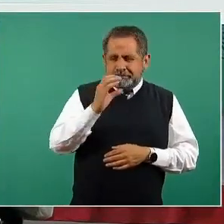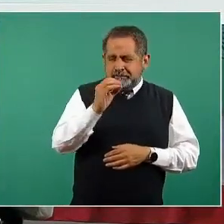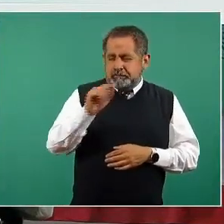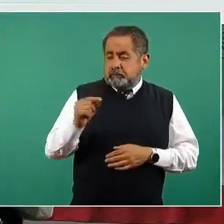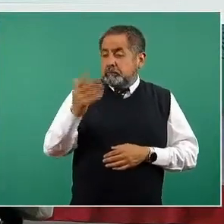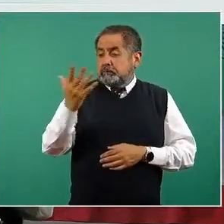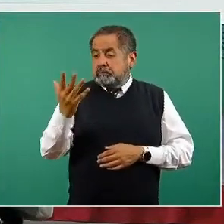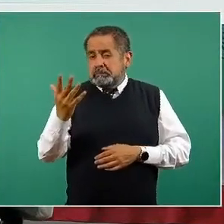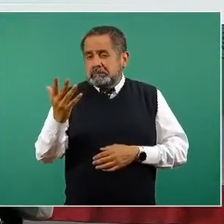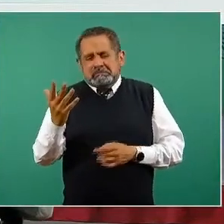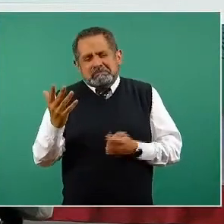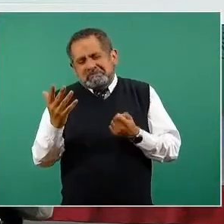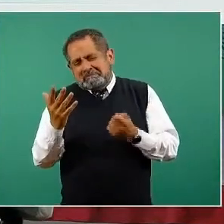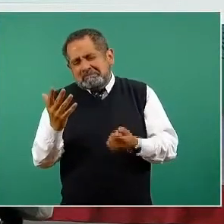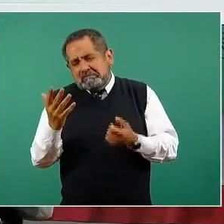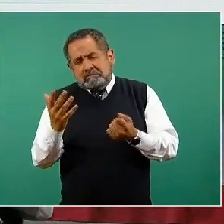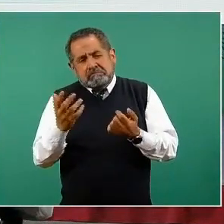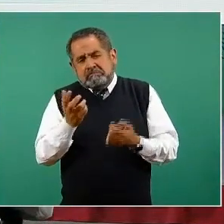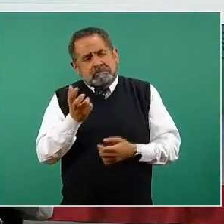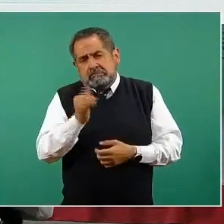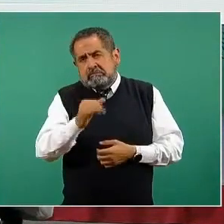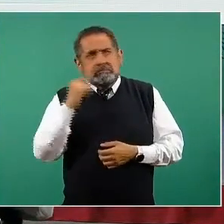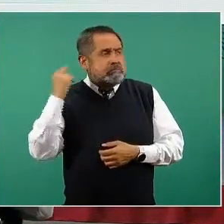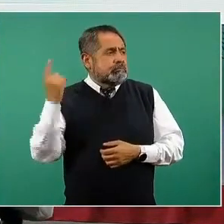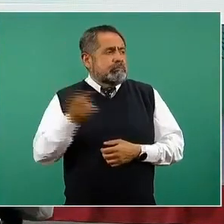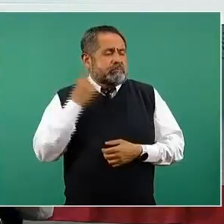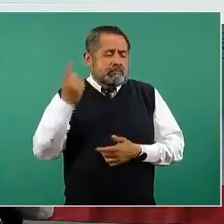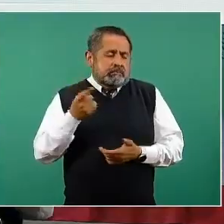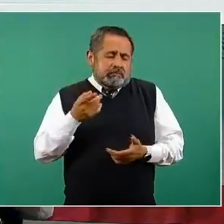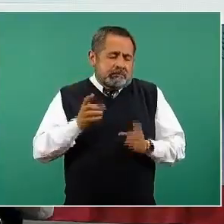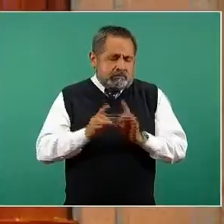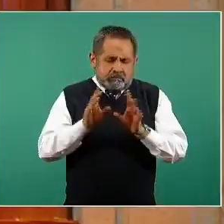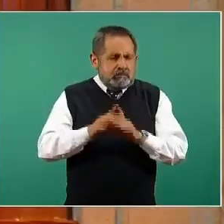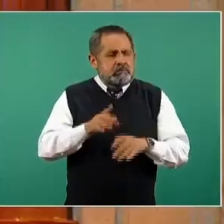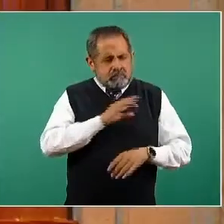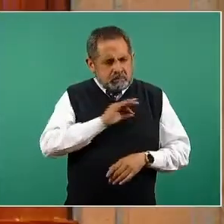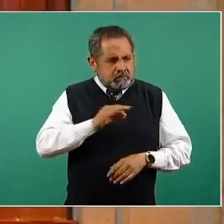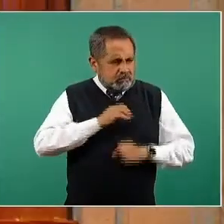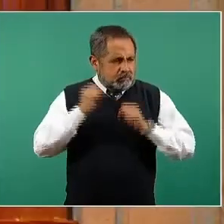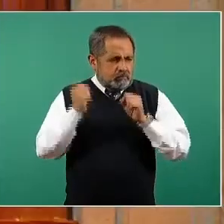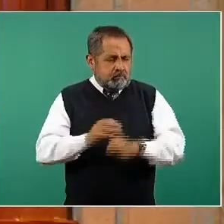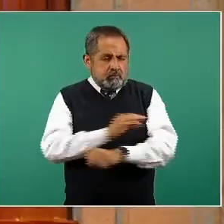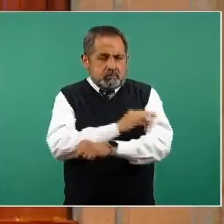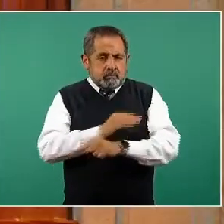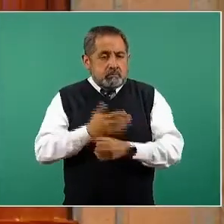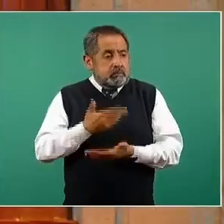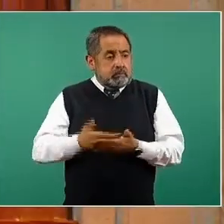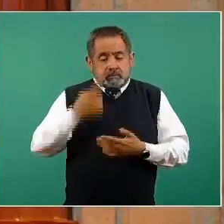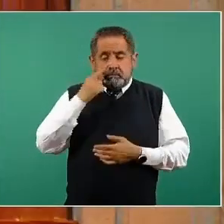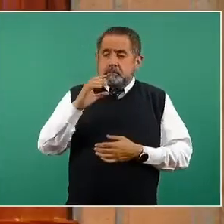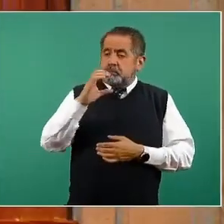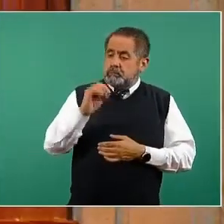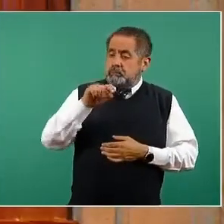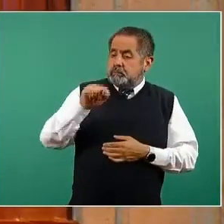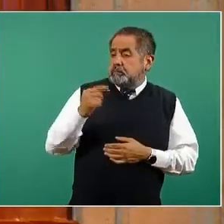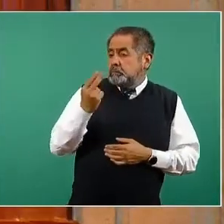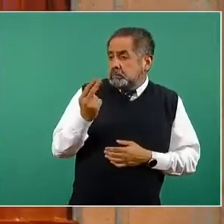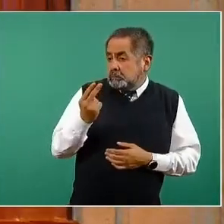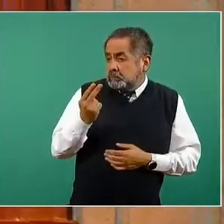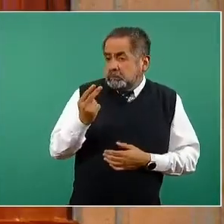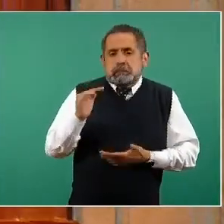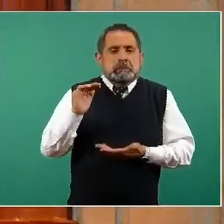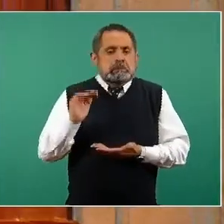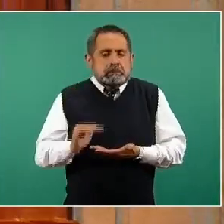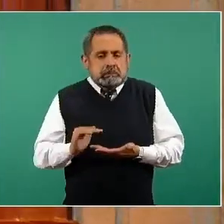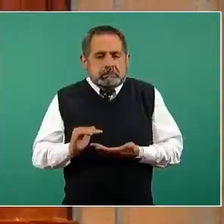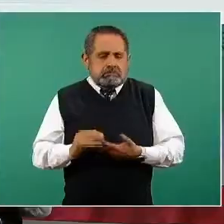era representativo de una vacuna que es segura para la población, pues en la medida que este porcentaje va bajando, obviamente va generando